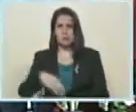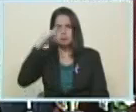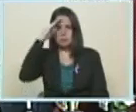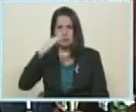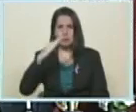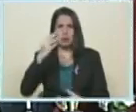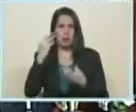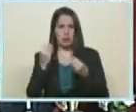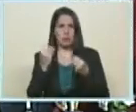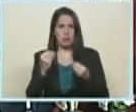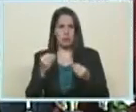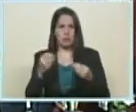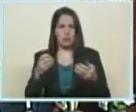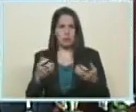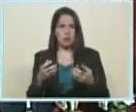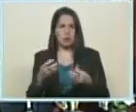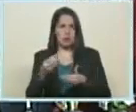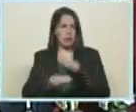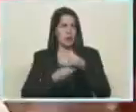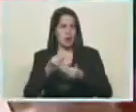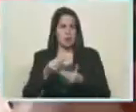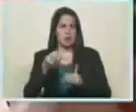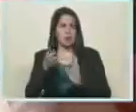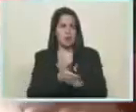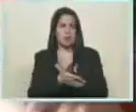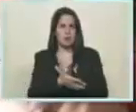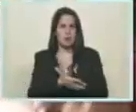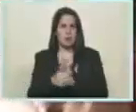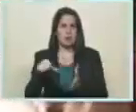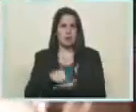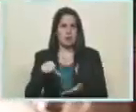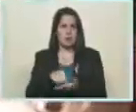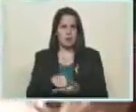Giuseppe Alessandrello, comandante de la Red Central,